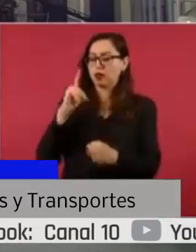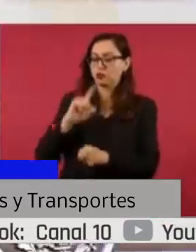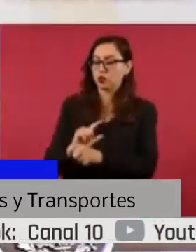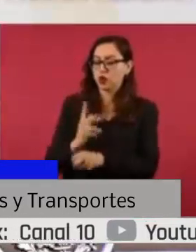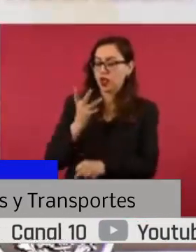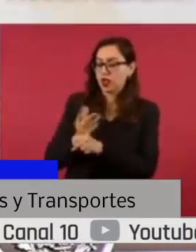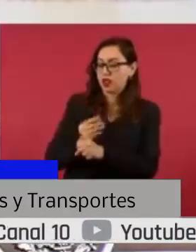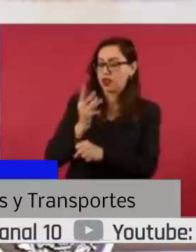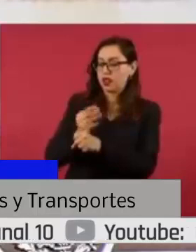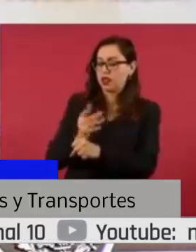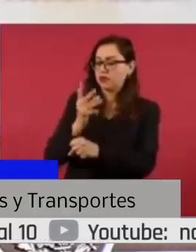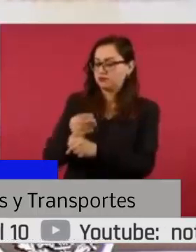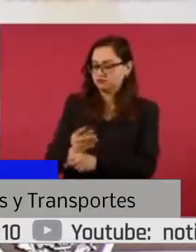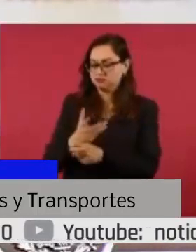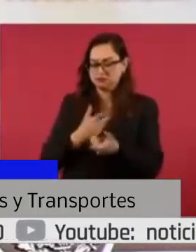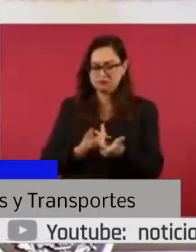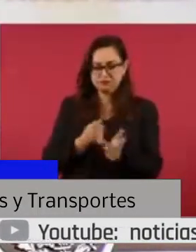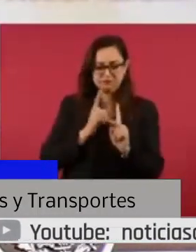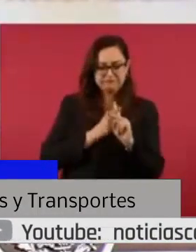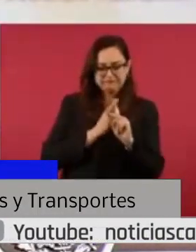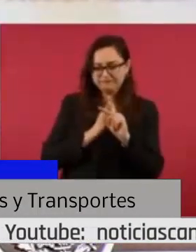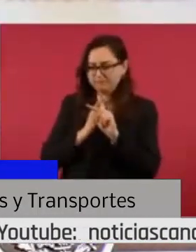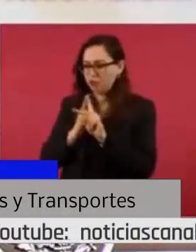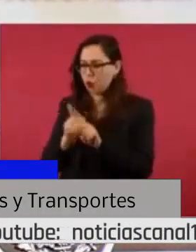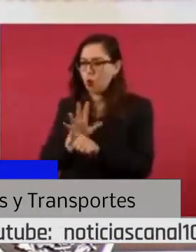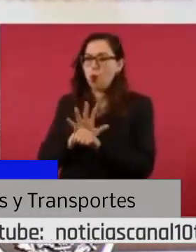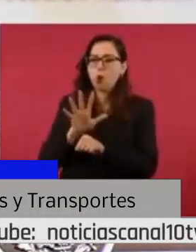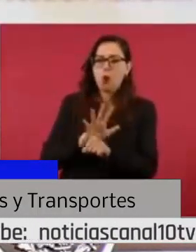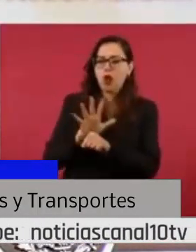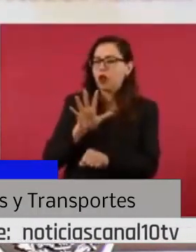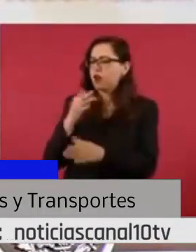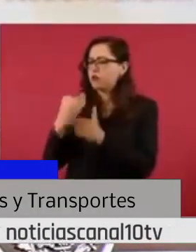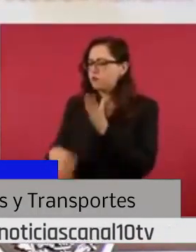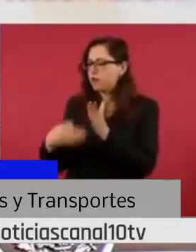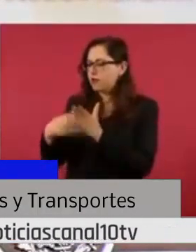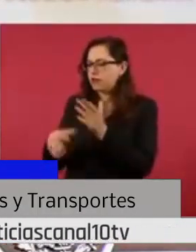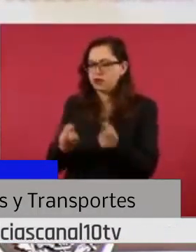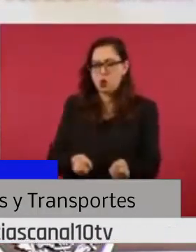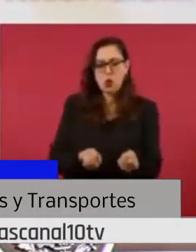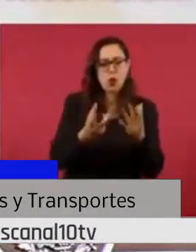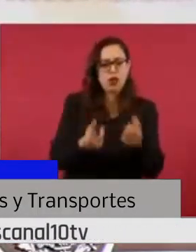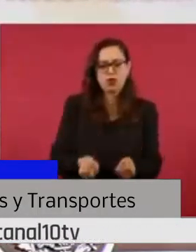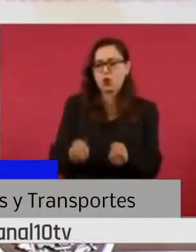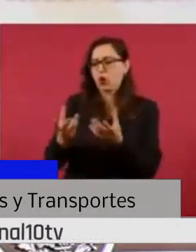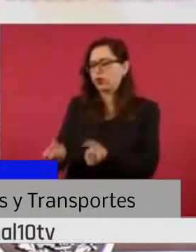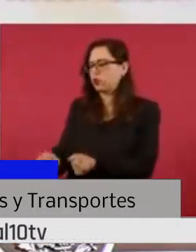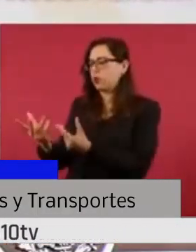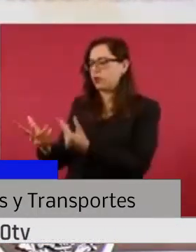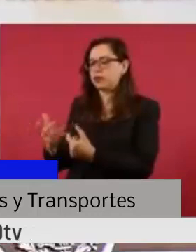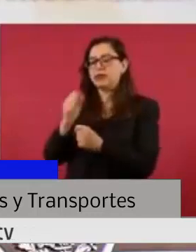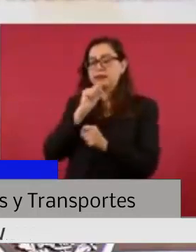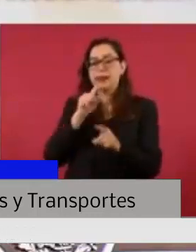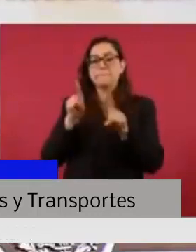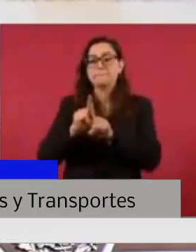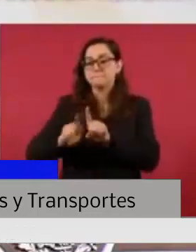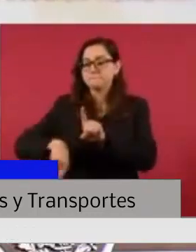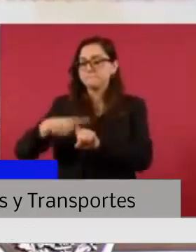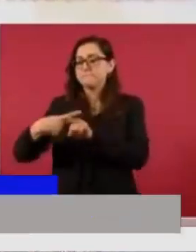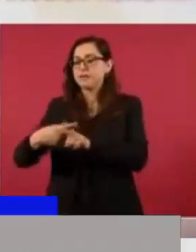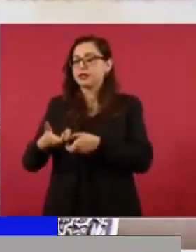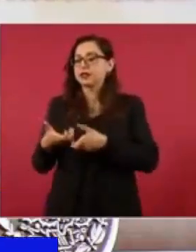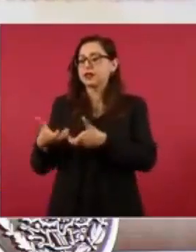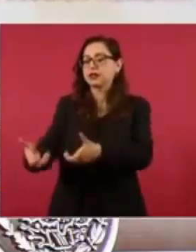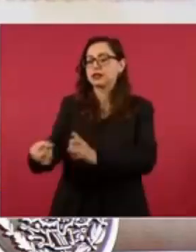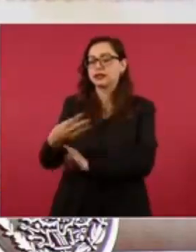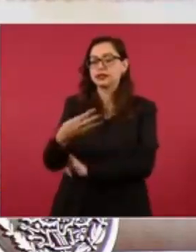poder atender estos tramos que nos hacen falta. Además de, señor presidente, la carretera 307, que es la